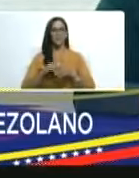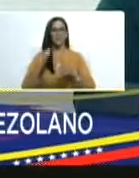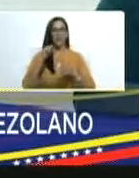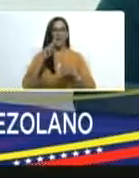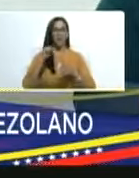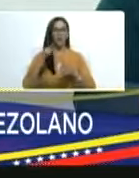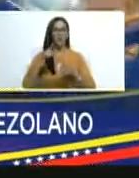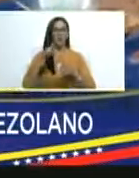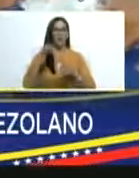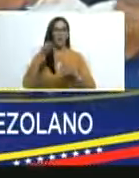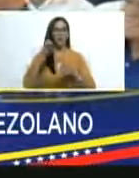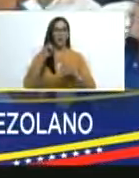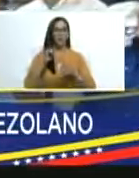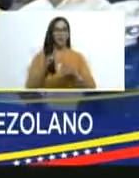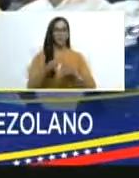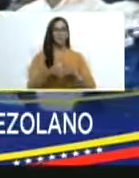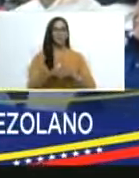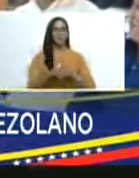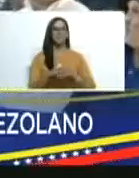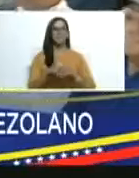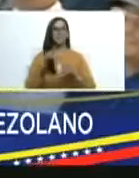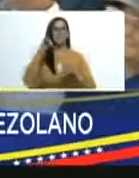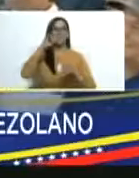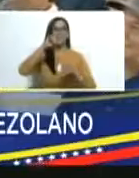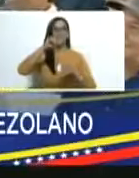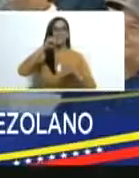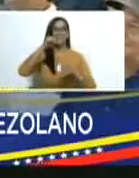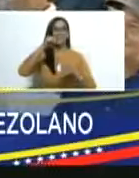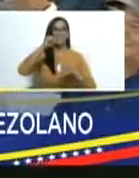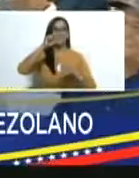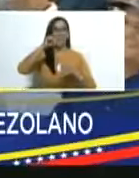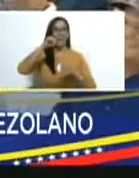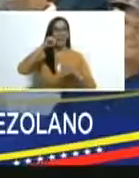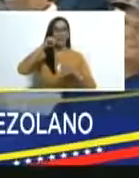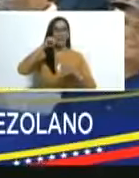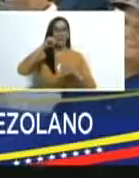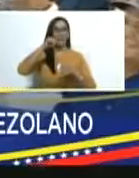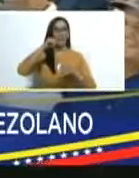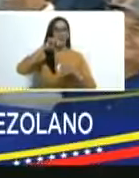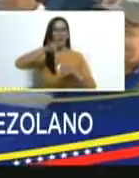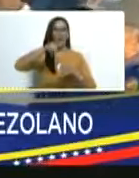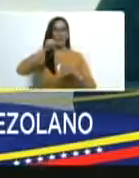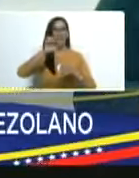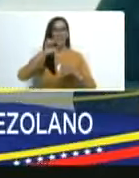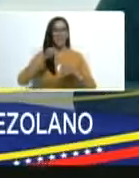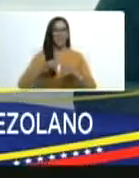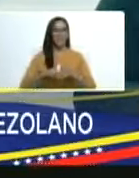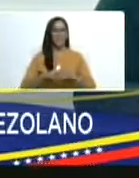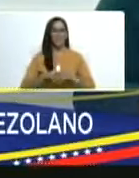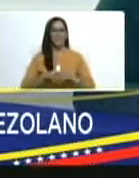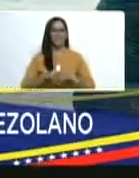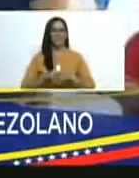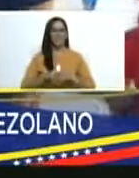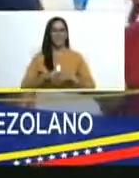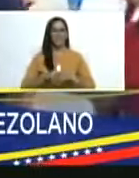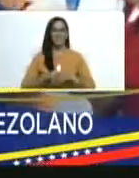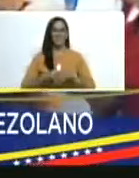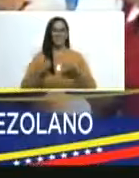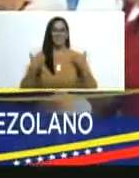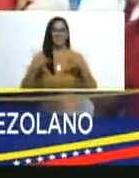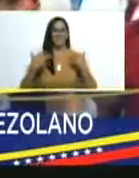Casanay, San José de Areocuar, Marigüitar,